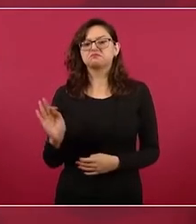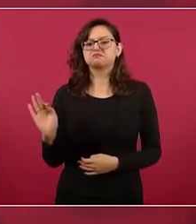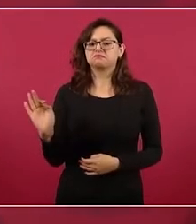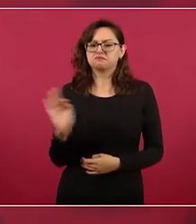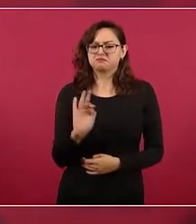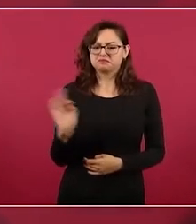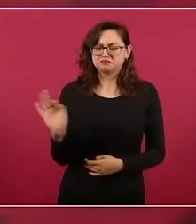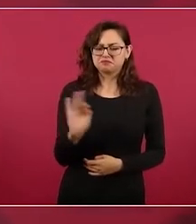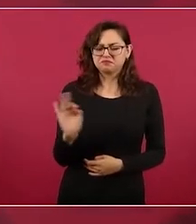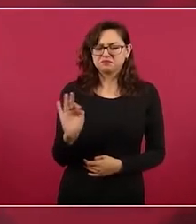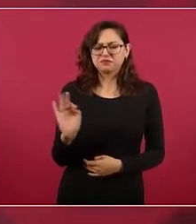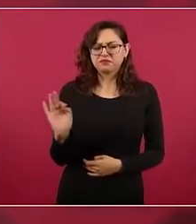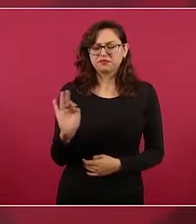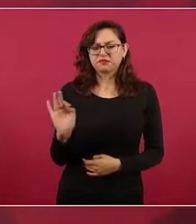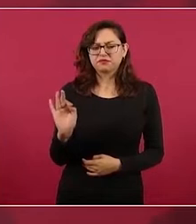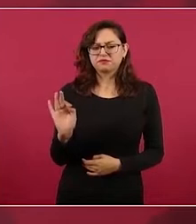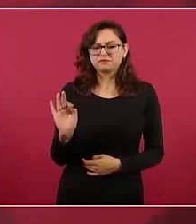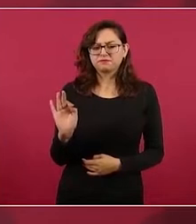que por